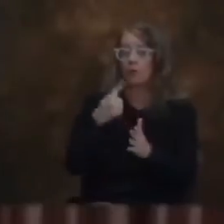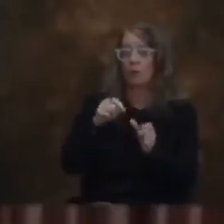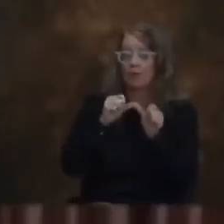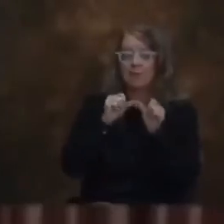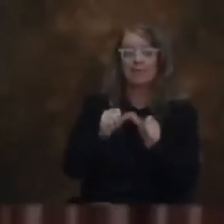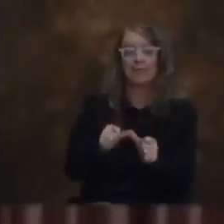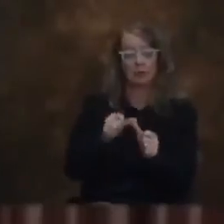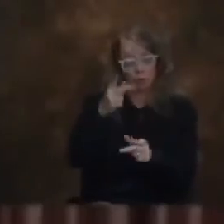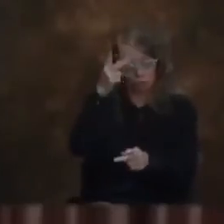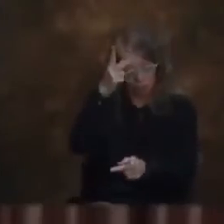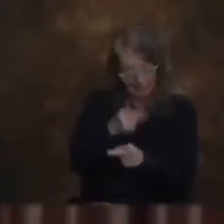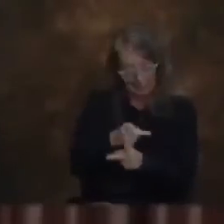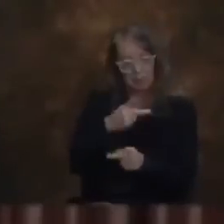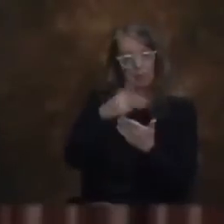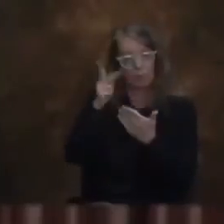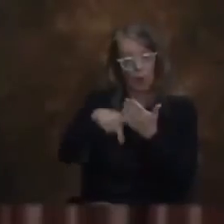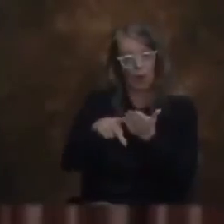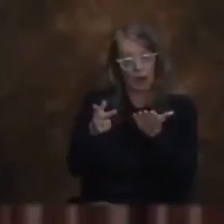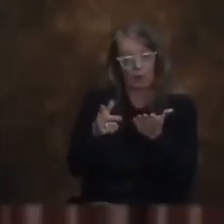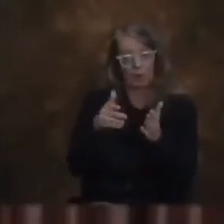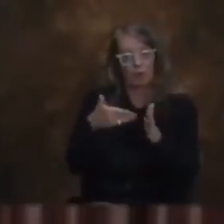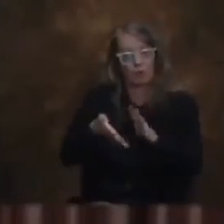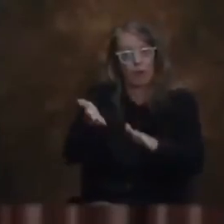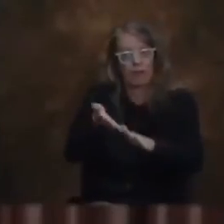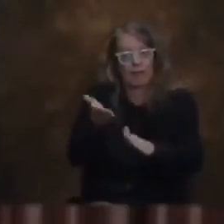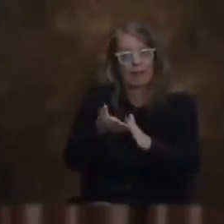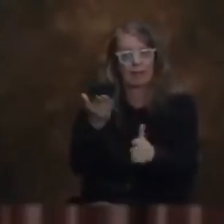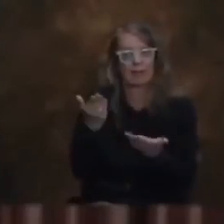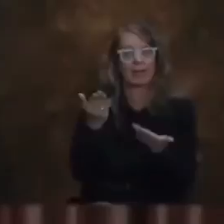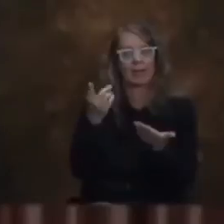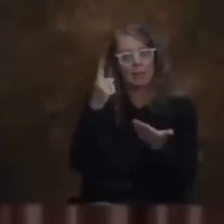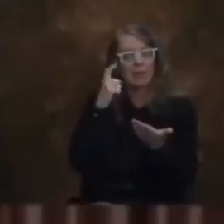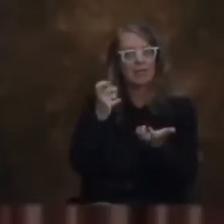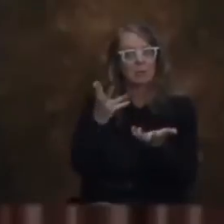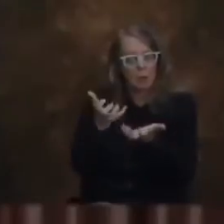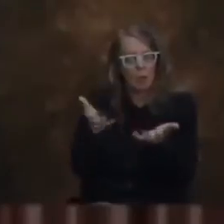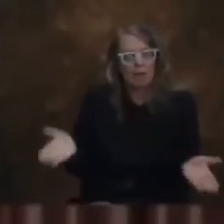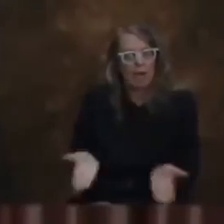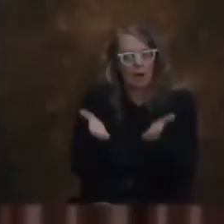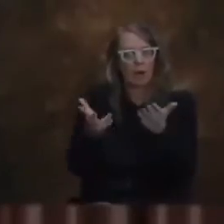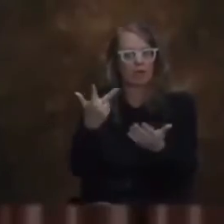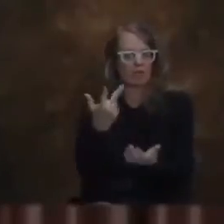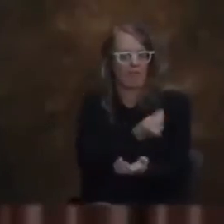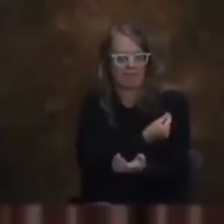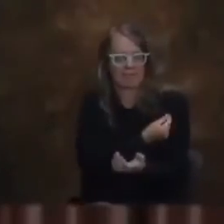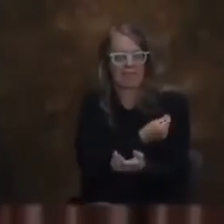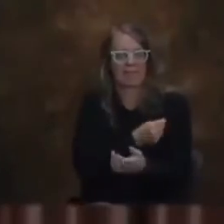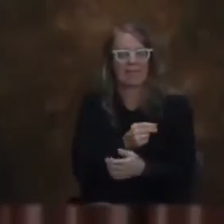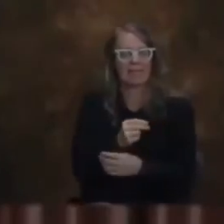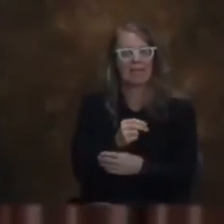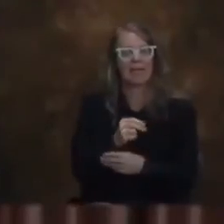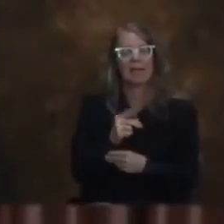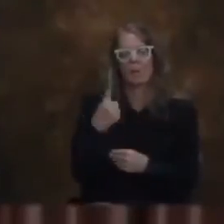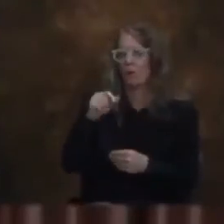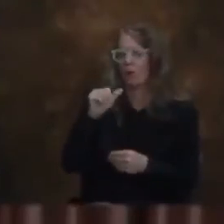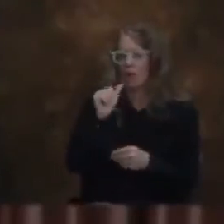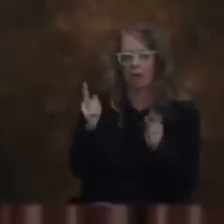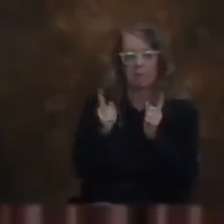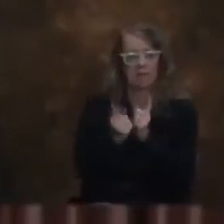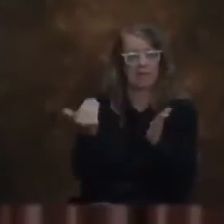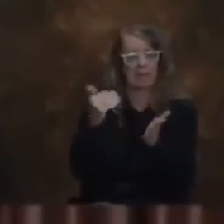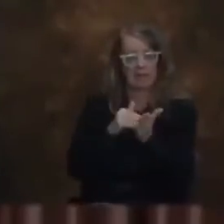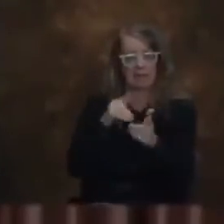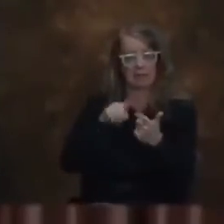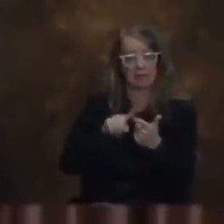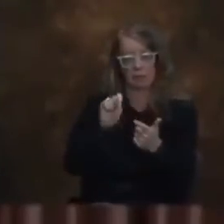funcionando y y no quisiera ver una interrupción y no nos vamos a reunir hasta el 21 a menos que hay una